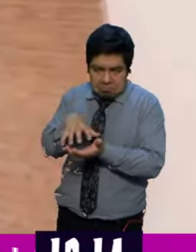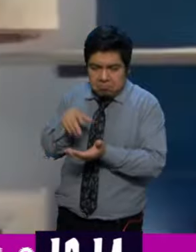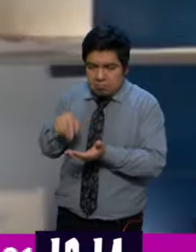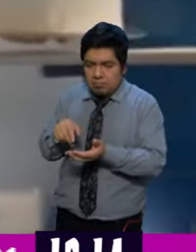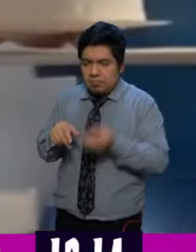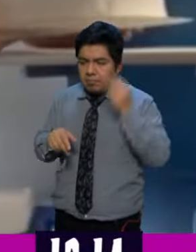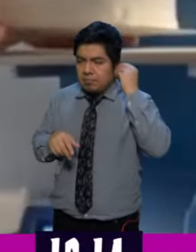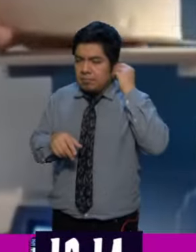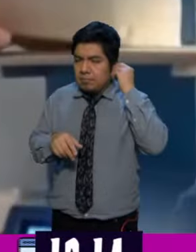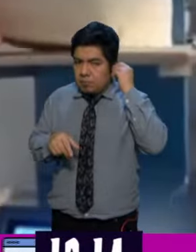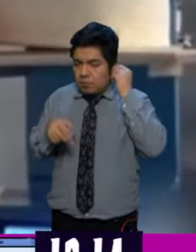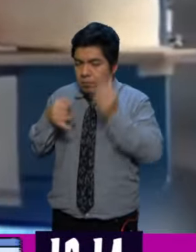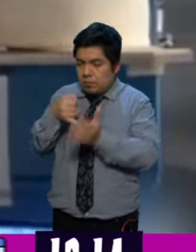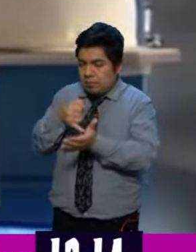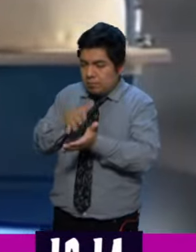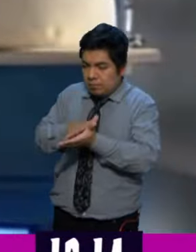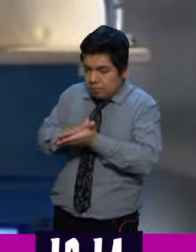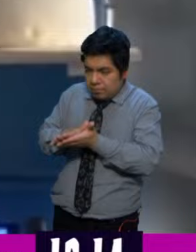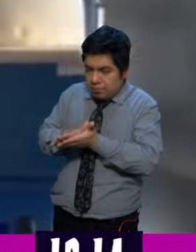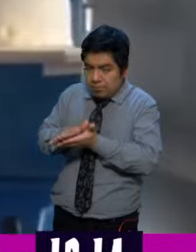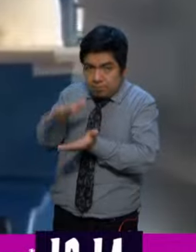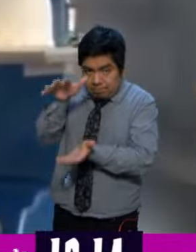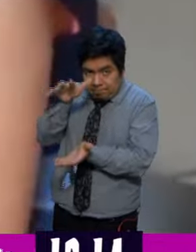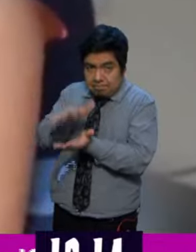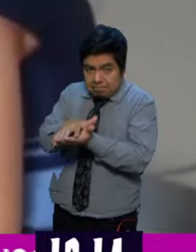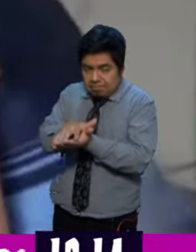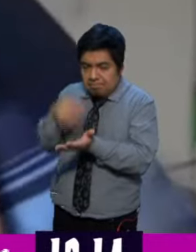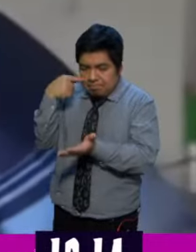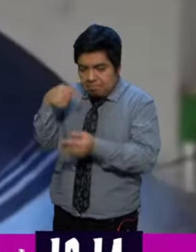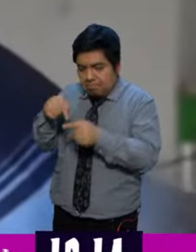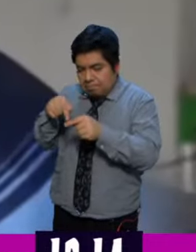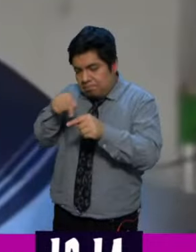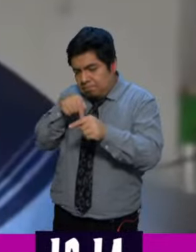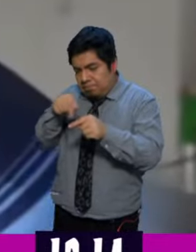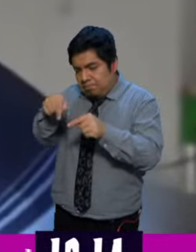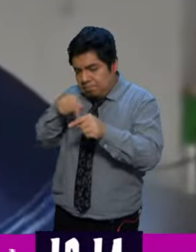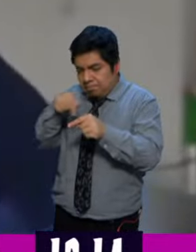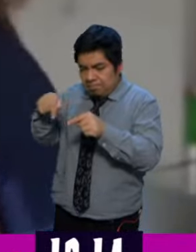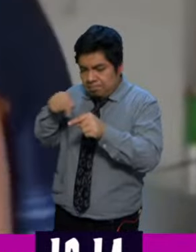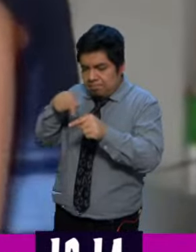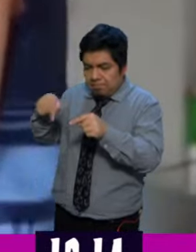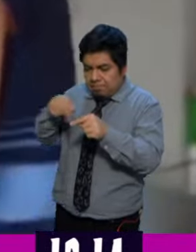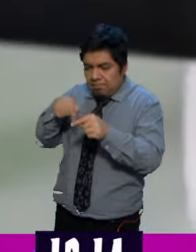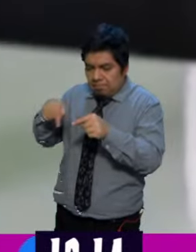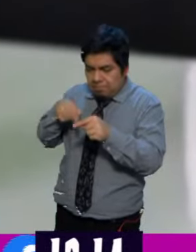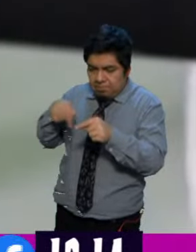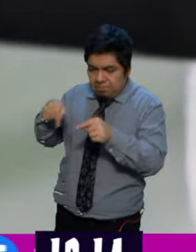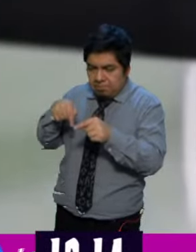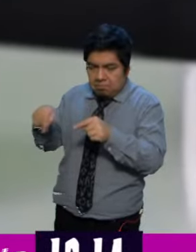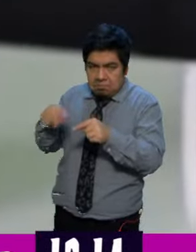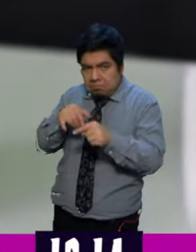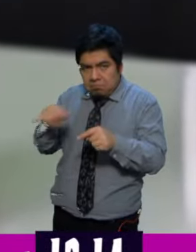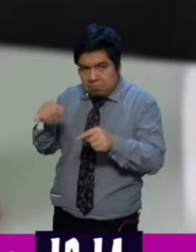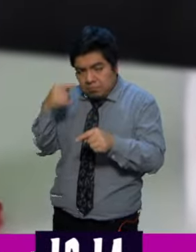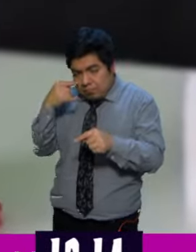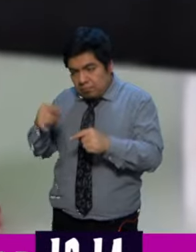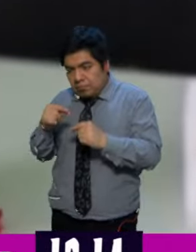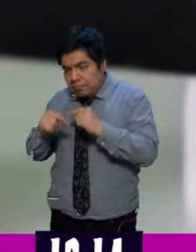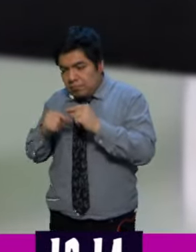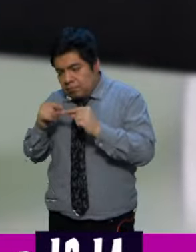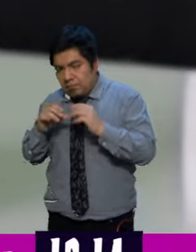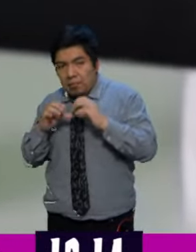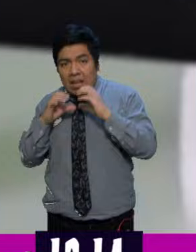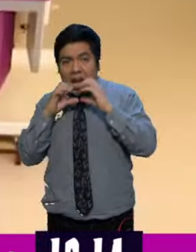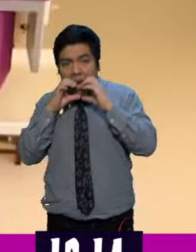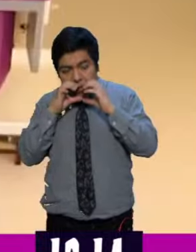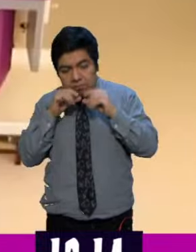Y se imprime de esa manera, o sea, es una plancha y va recorriendo el eje, la plancha, pues, y se va haciendo la hamburguesa, o puede